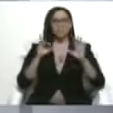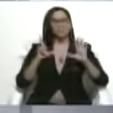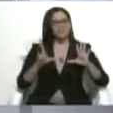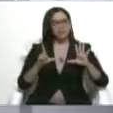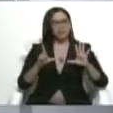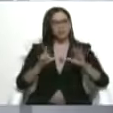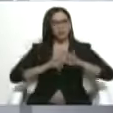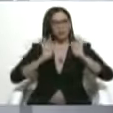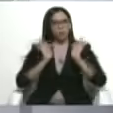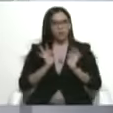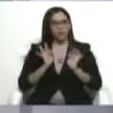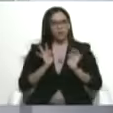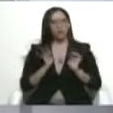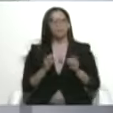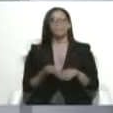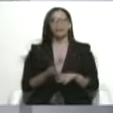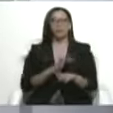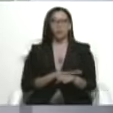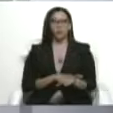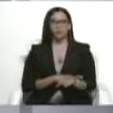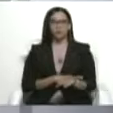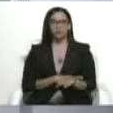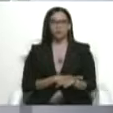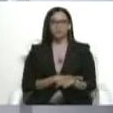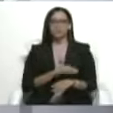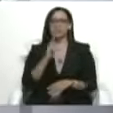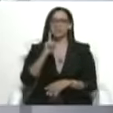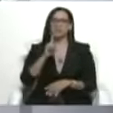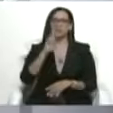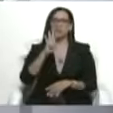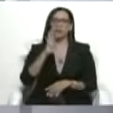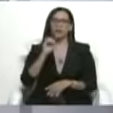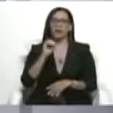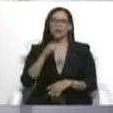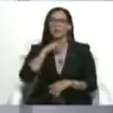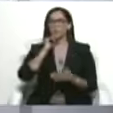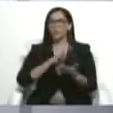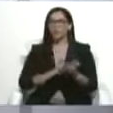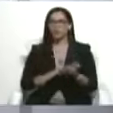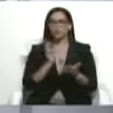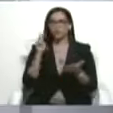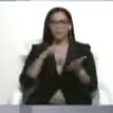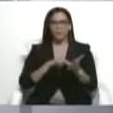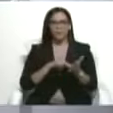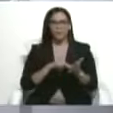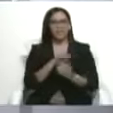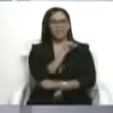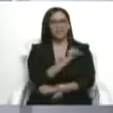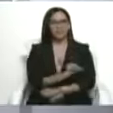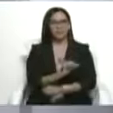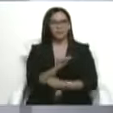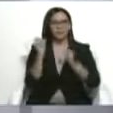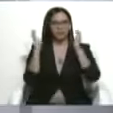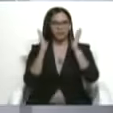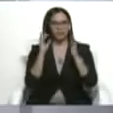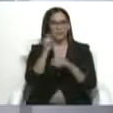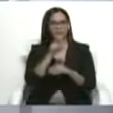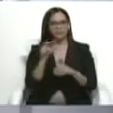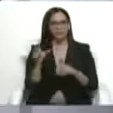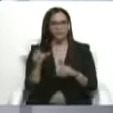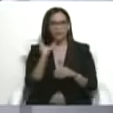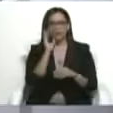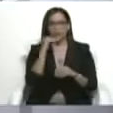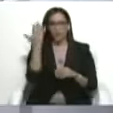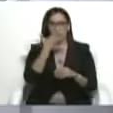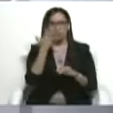una manera más cruenta, 140 muertos, 2.000 heridos, atribuidos a estas personas, sin duda,